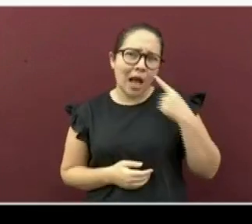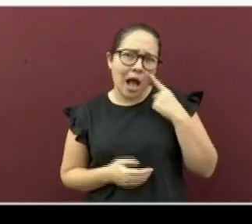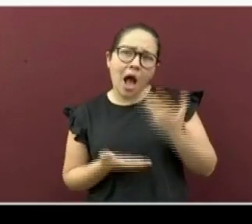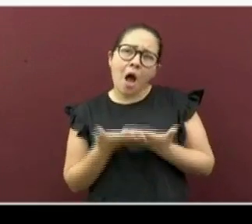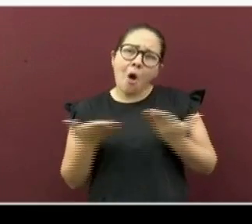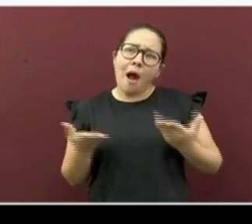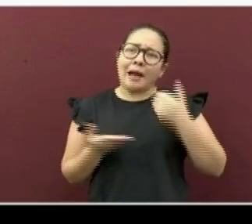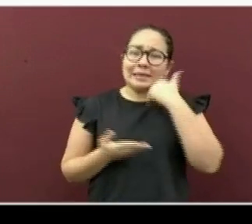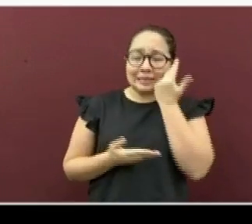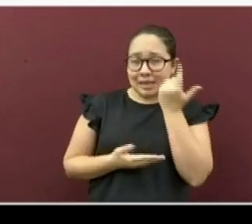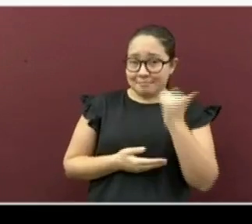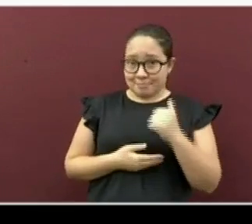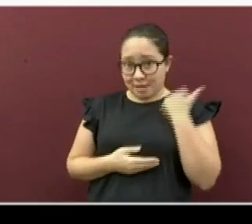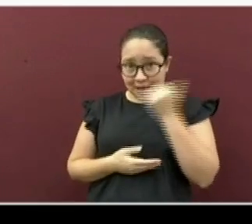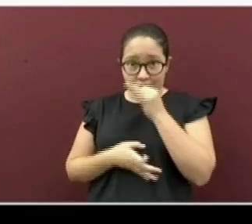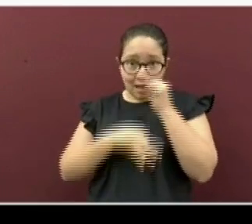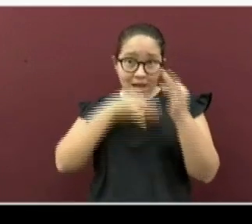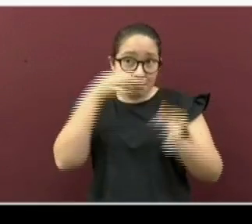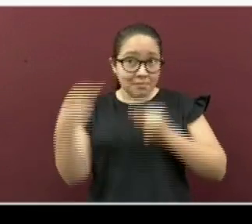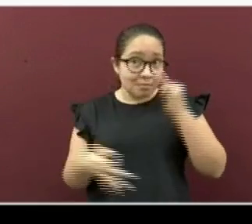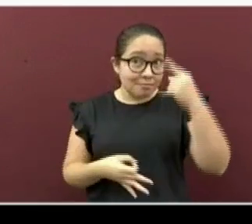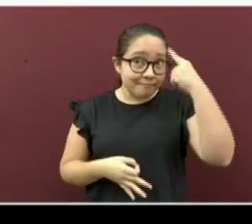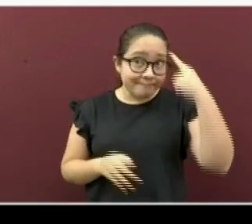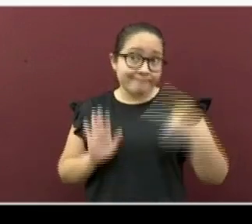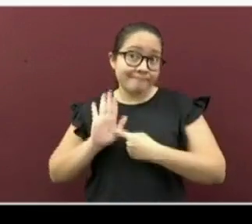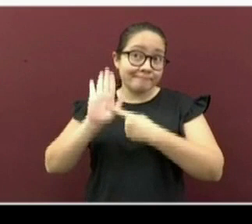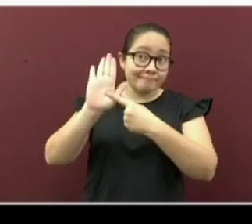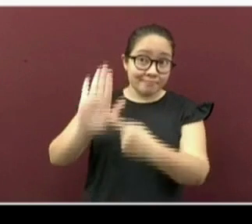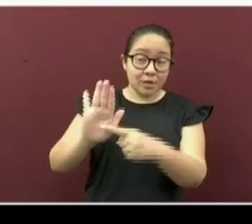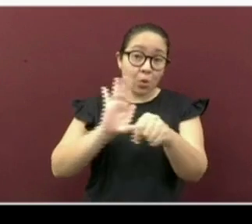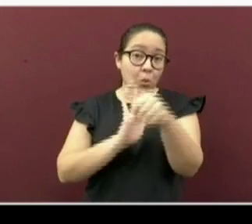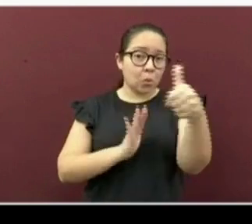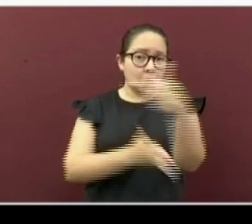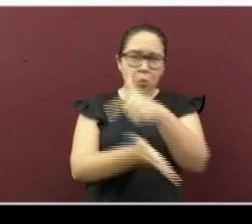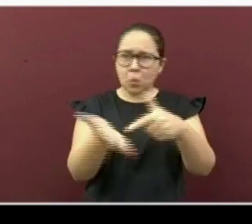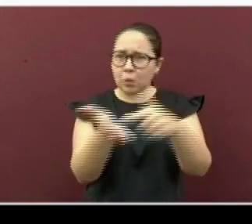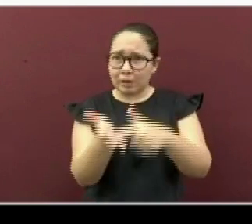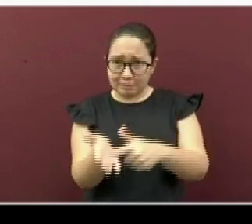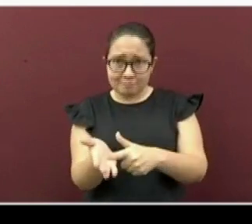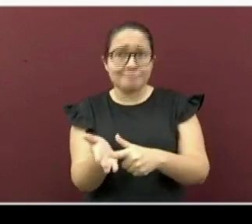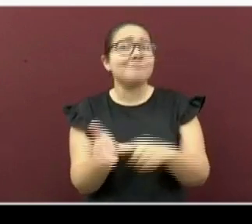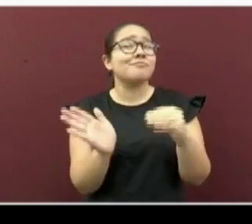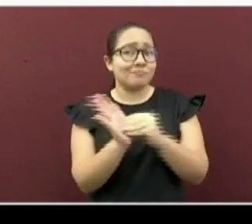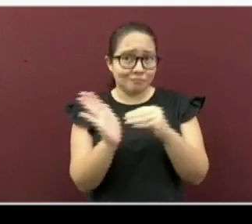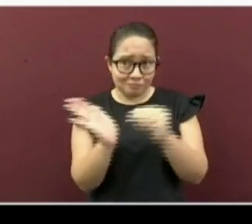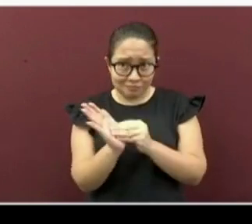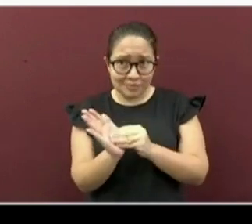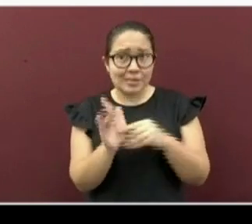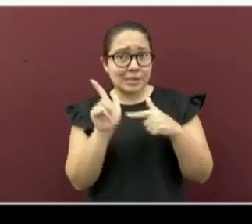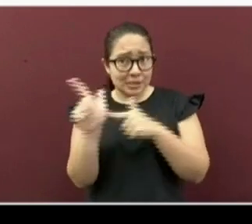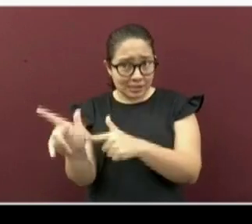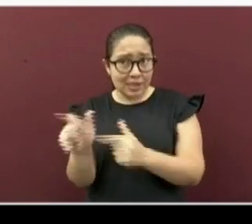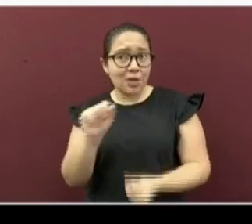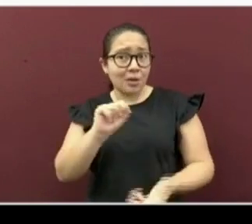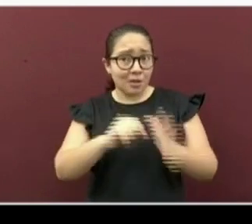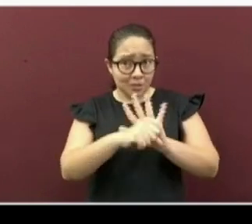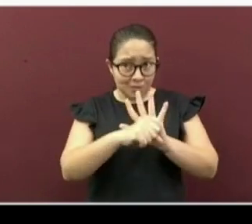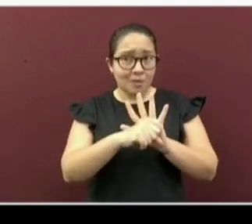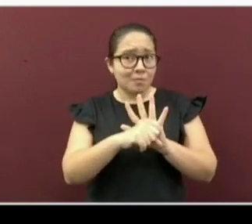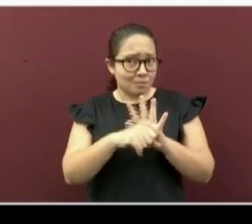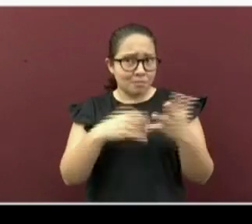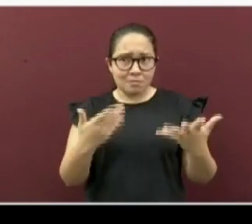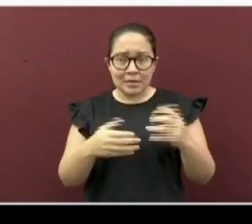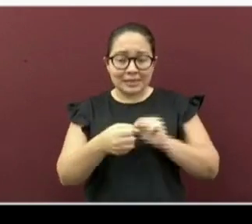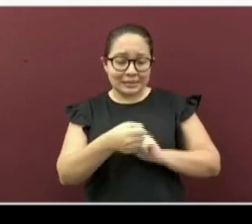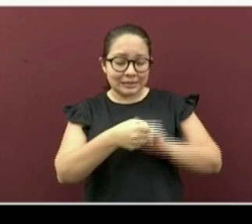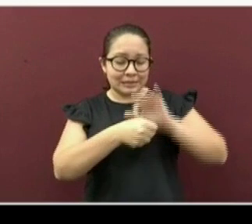ocasión no quiero dejar pasar la oportunidad de que observen otros municipios que están presentando movimiento de casos activos: